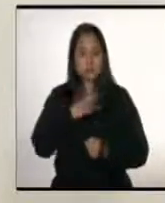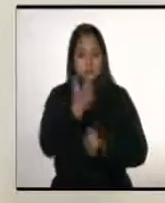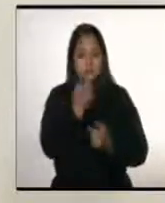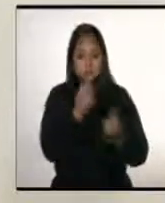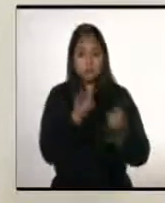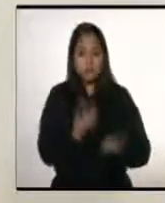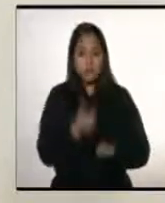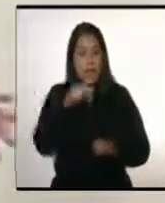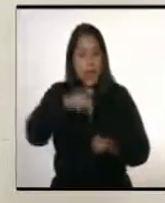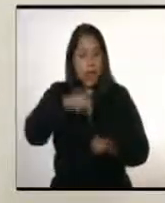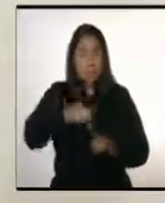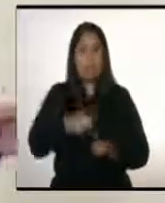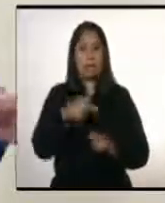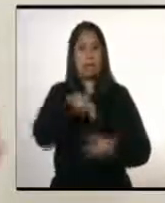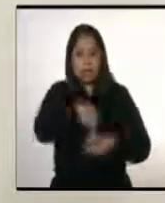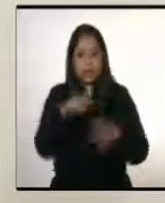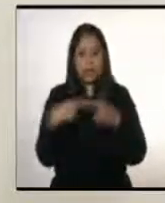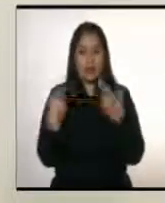ahorita, en esta sesión